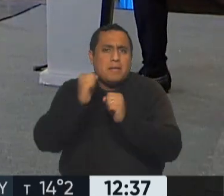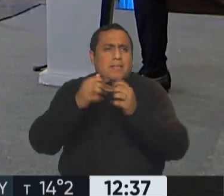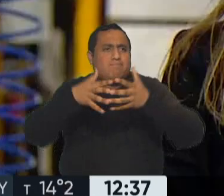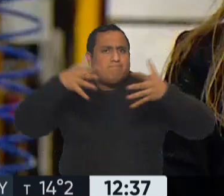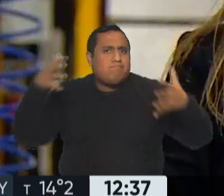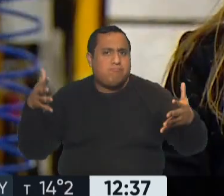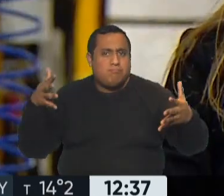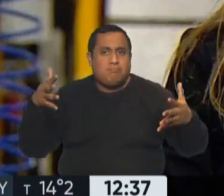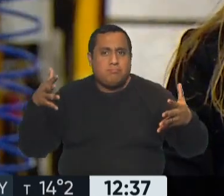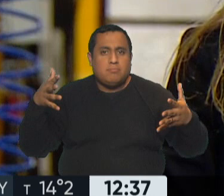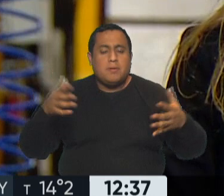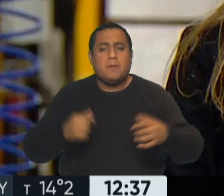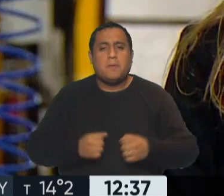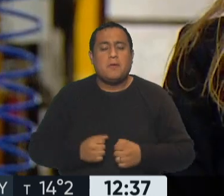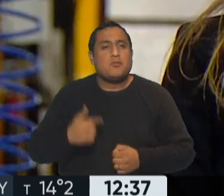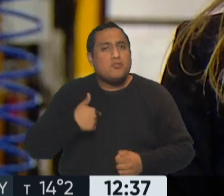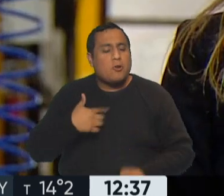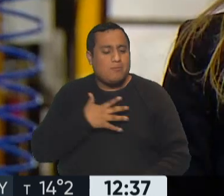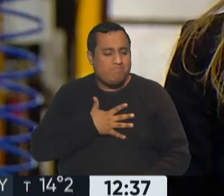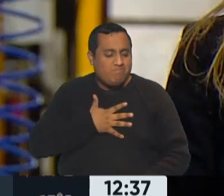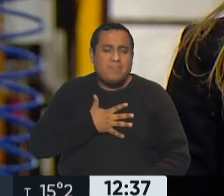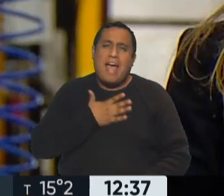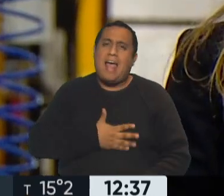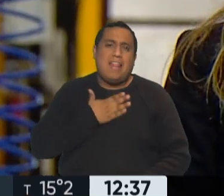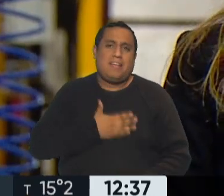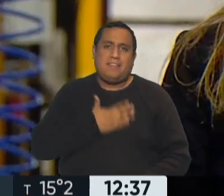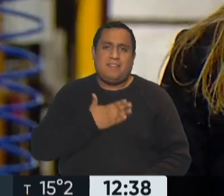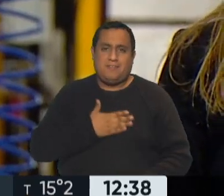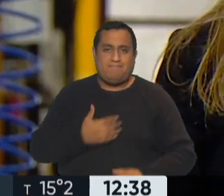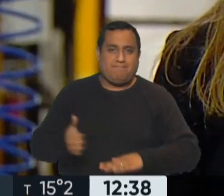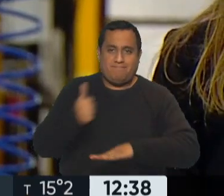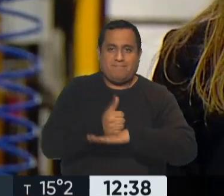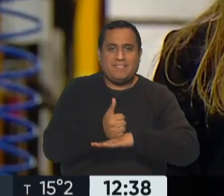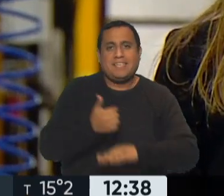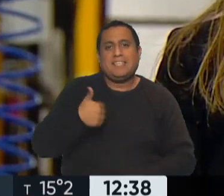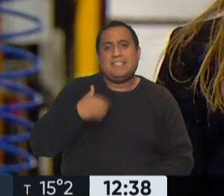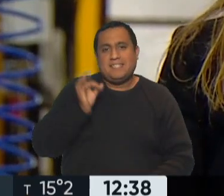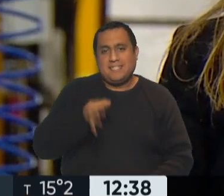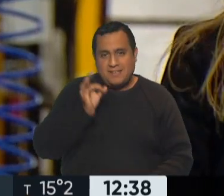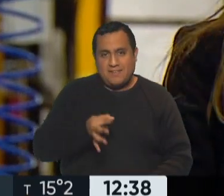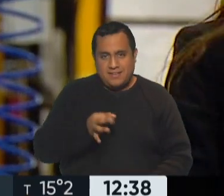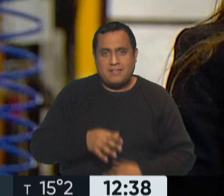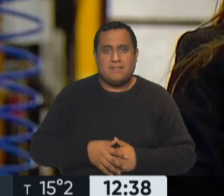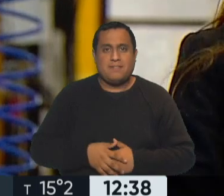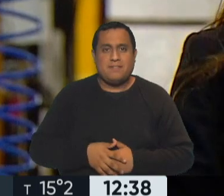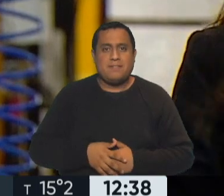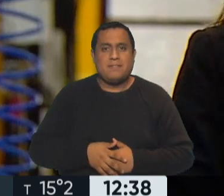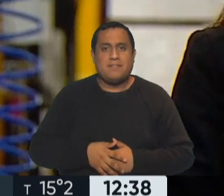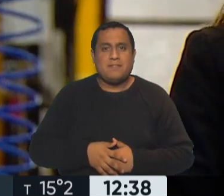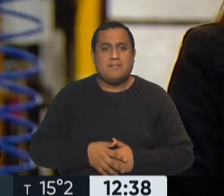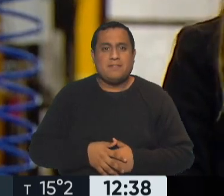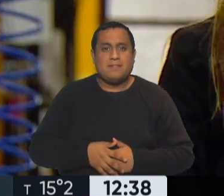siento mucha alegría por estar acá. Sé que el alma mater está en casa